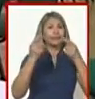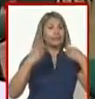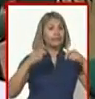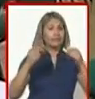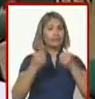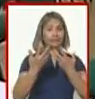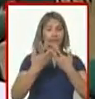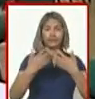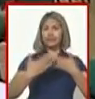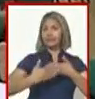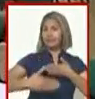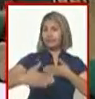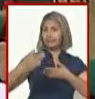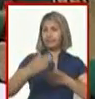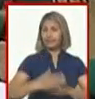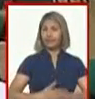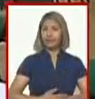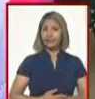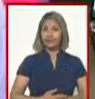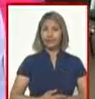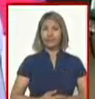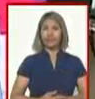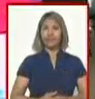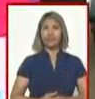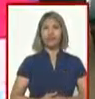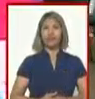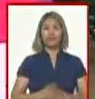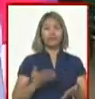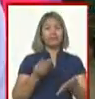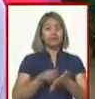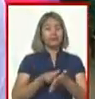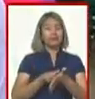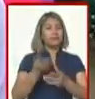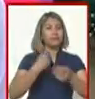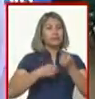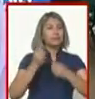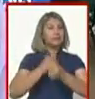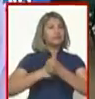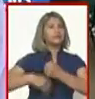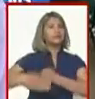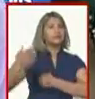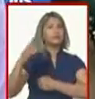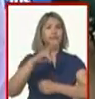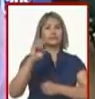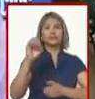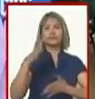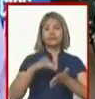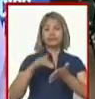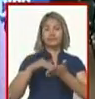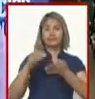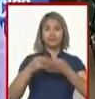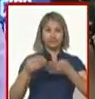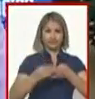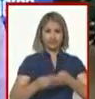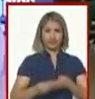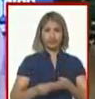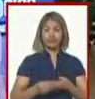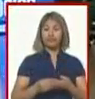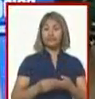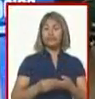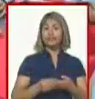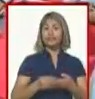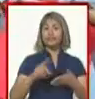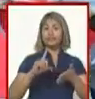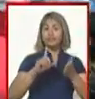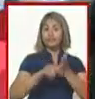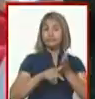negocio que se desea superar en este año. Bueno, el monto de intención de negocio el año pasado fue superior a los 200 millones de dólares y ese dato lo vamos a tener